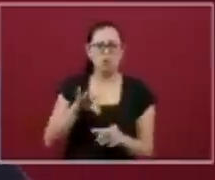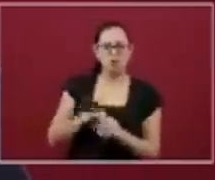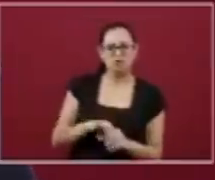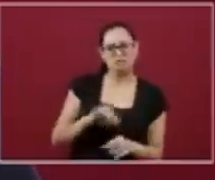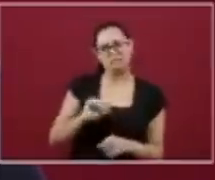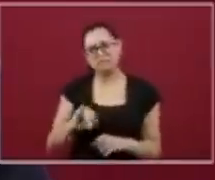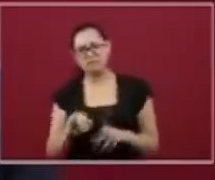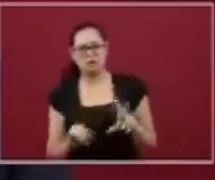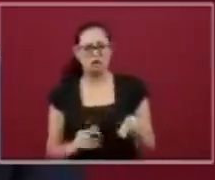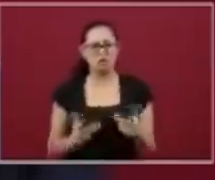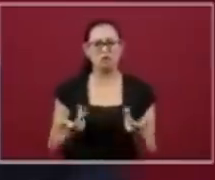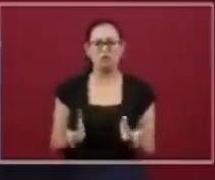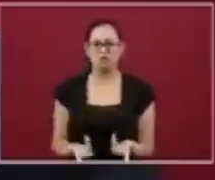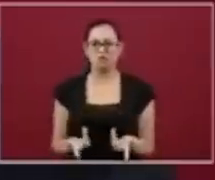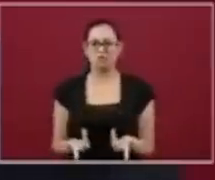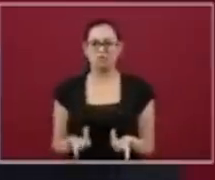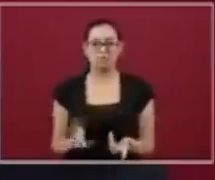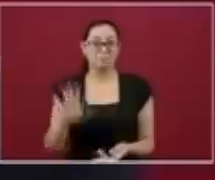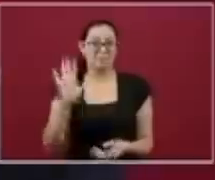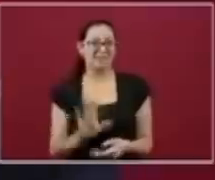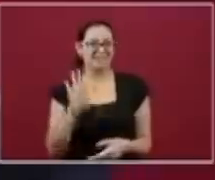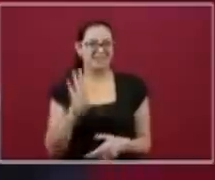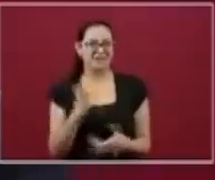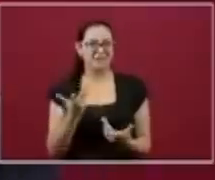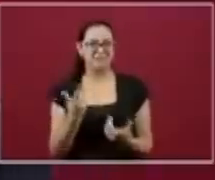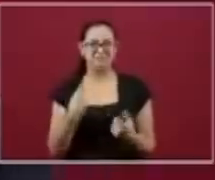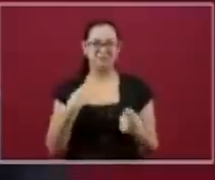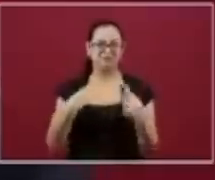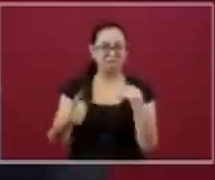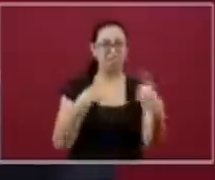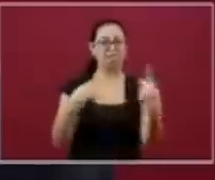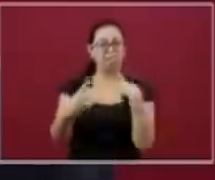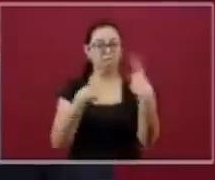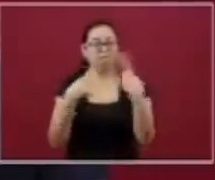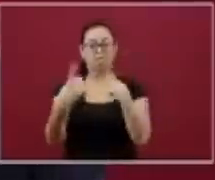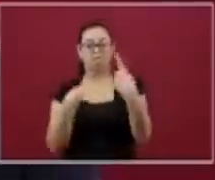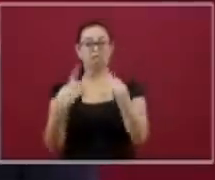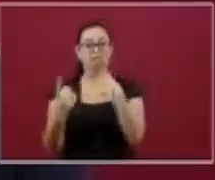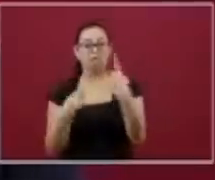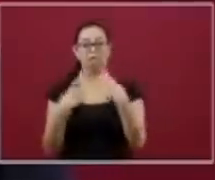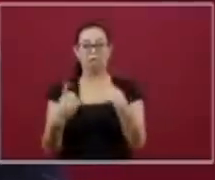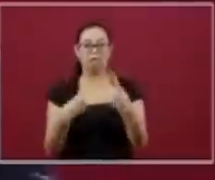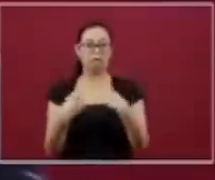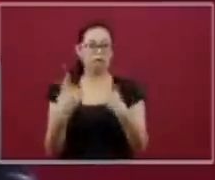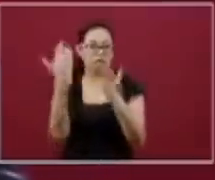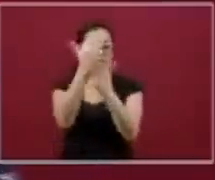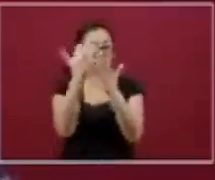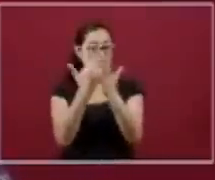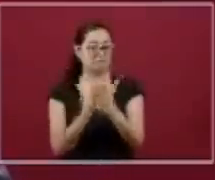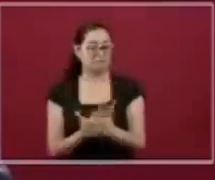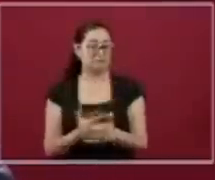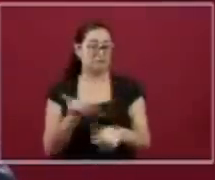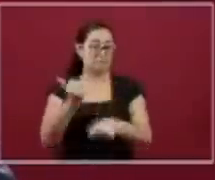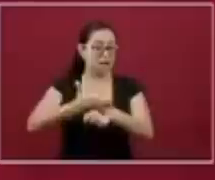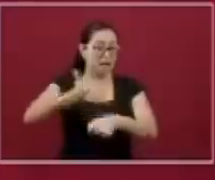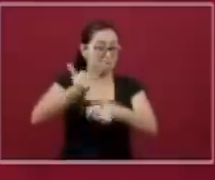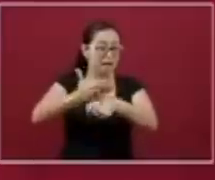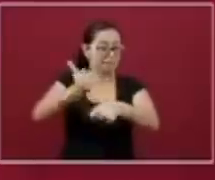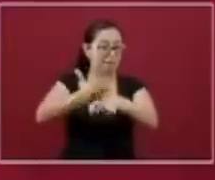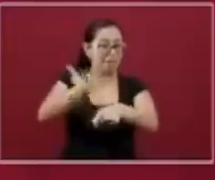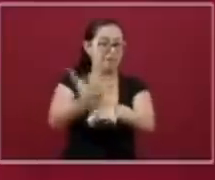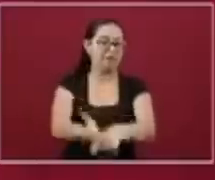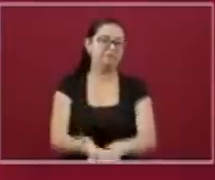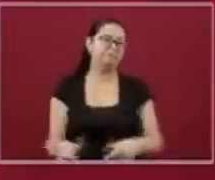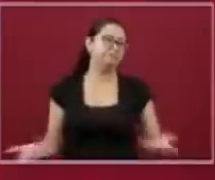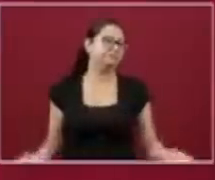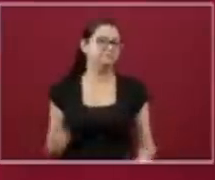cómo hacerle, digo, porque eso parecía, eran debates interminables para poner tal cantidad de dificultades que